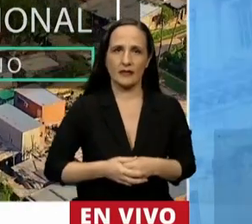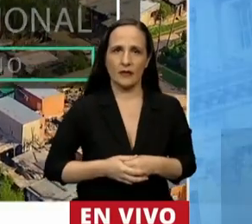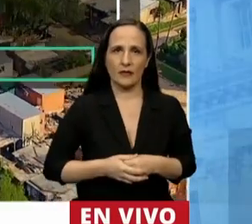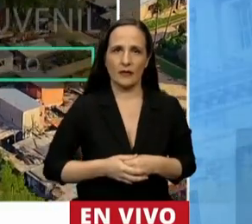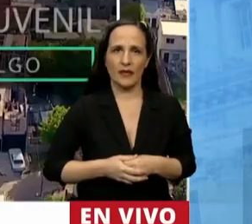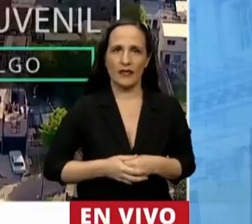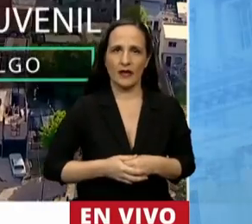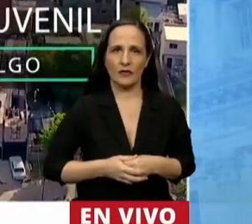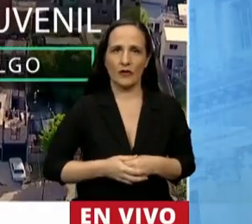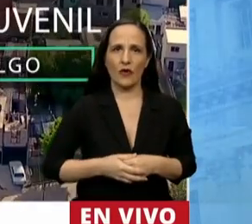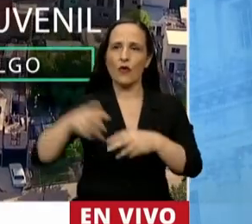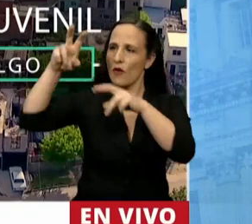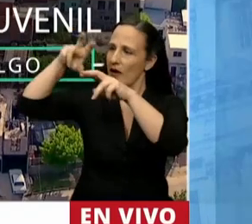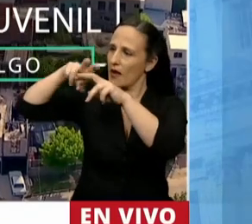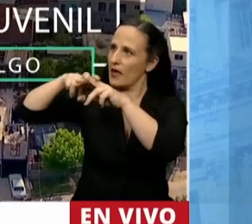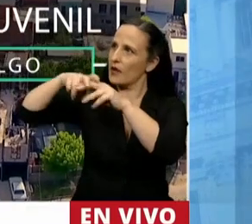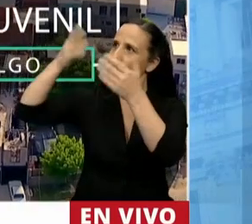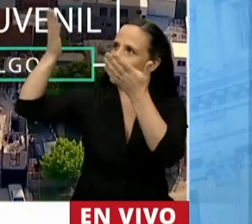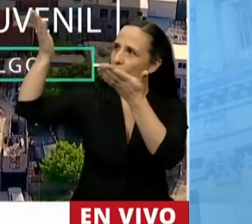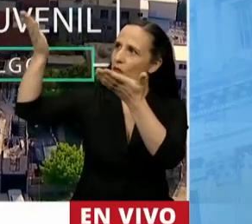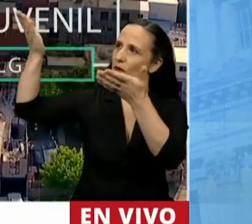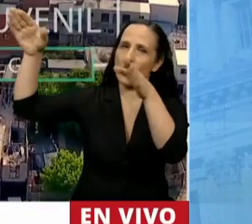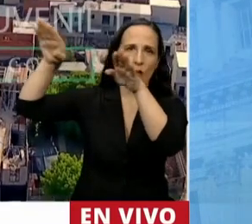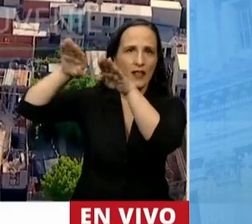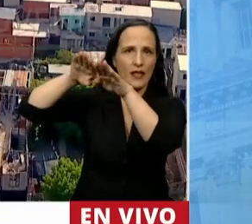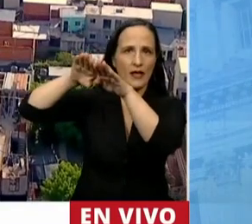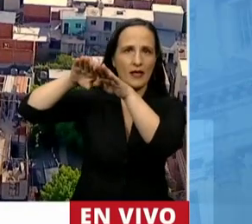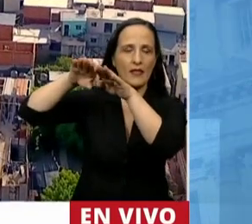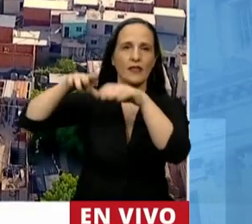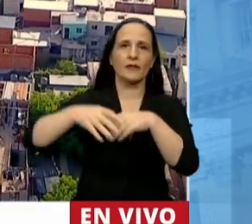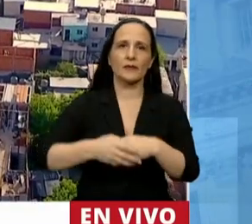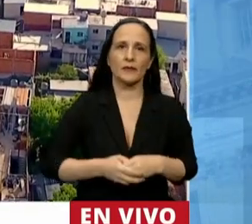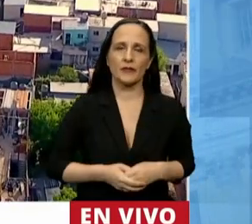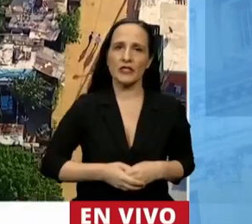de mejor bueno